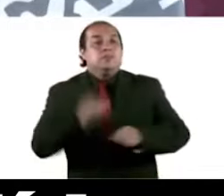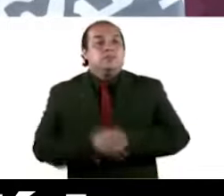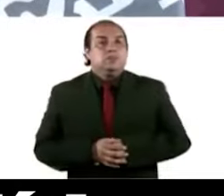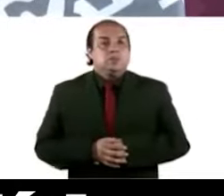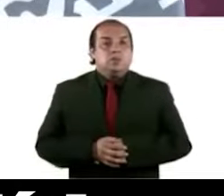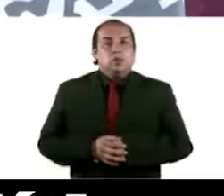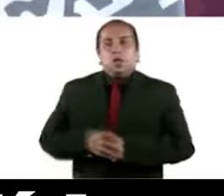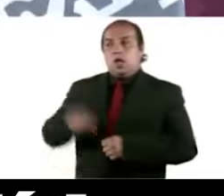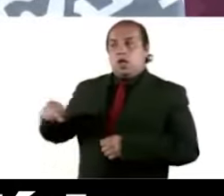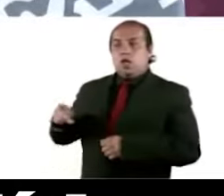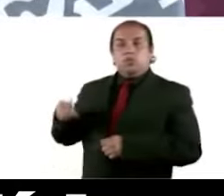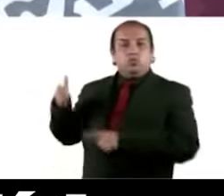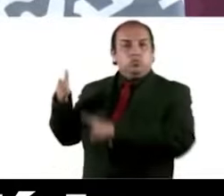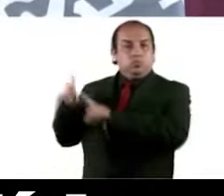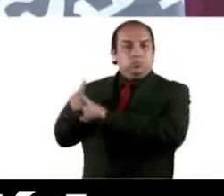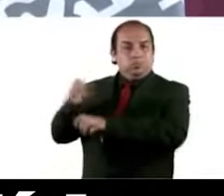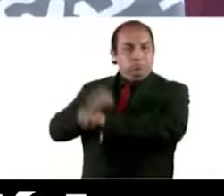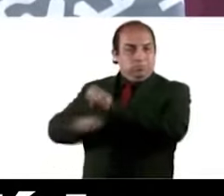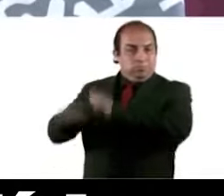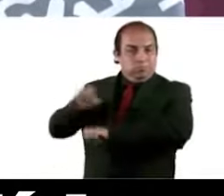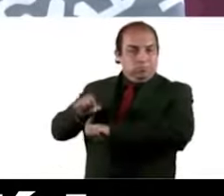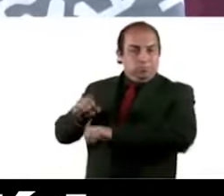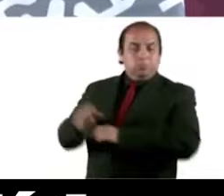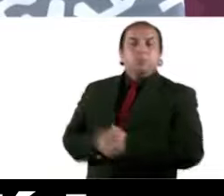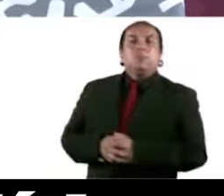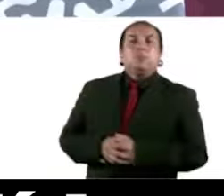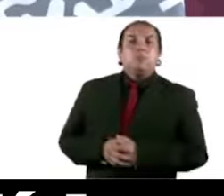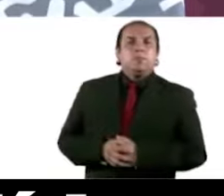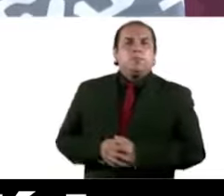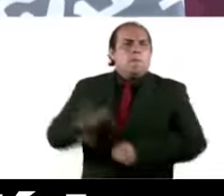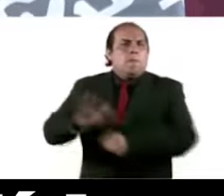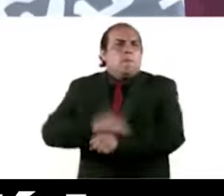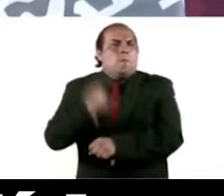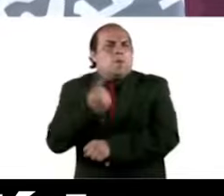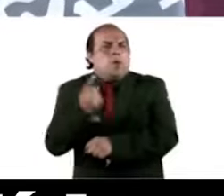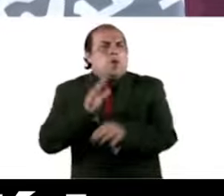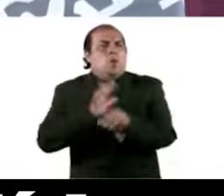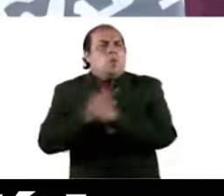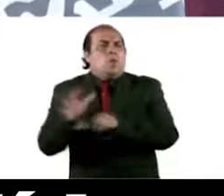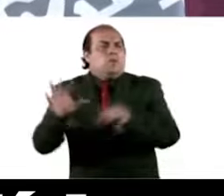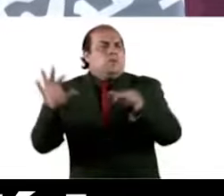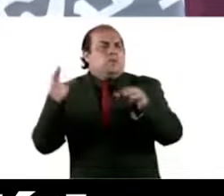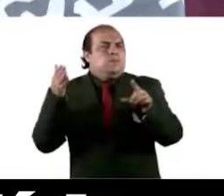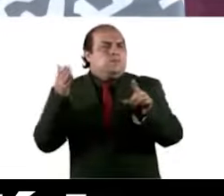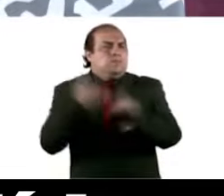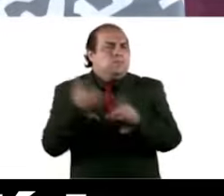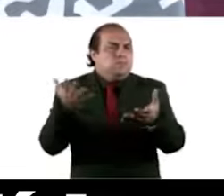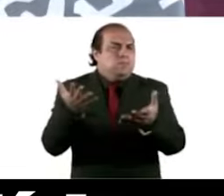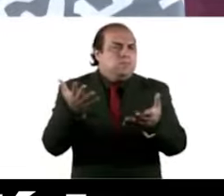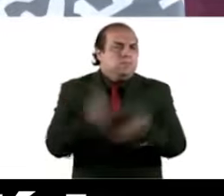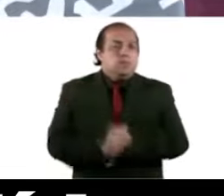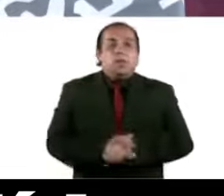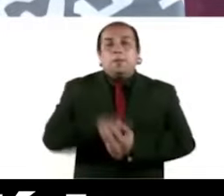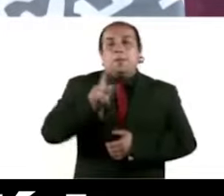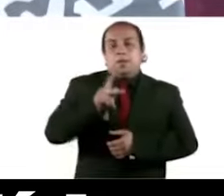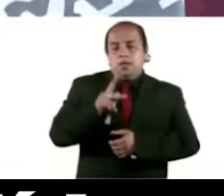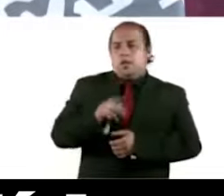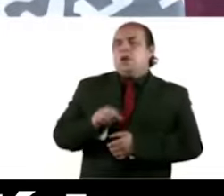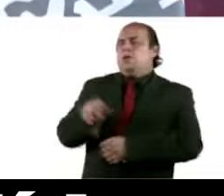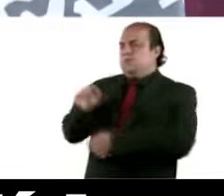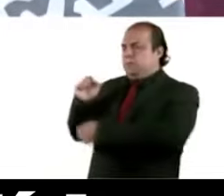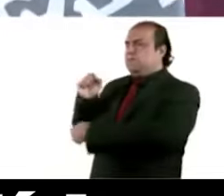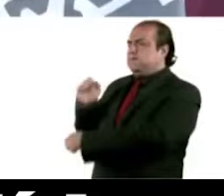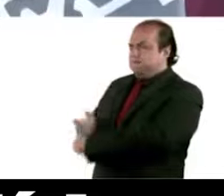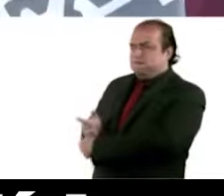la actuación de esta empresa. ¿Por qué? ¿Cuál es la razón? Pues, pero es evidente.